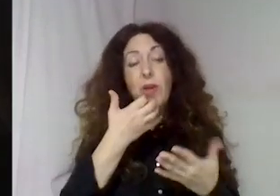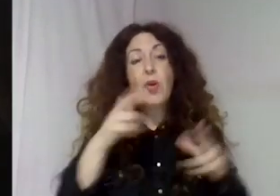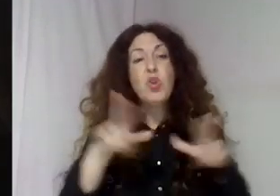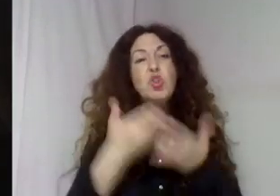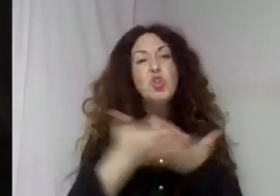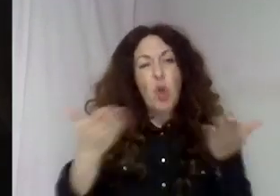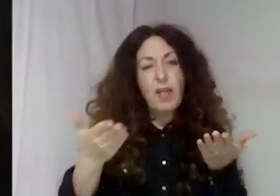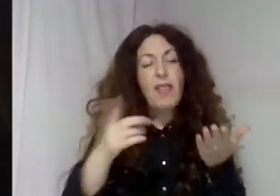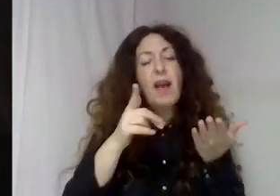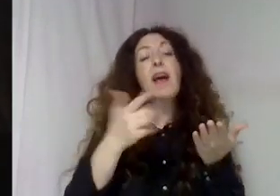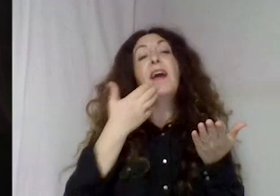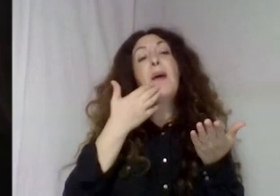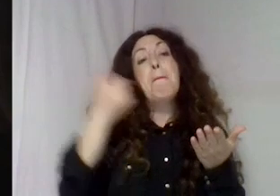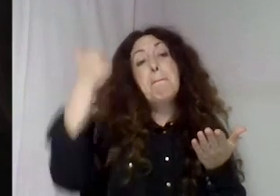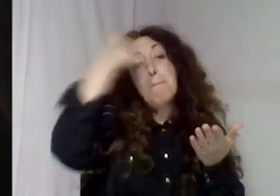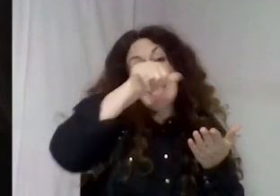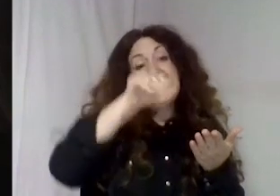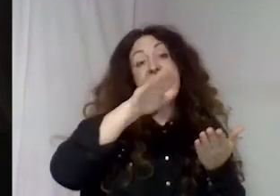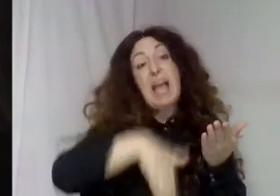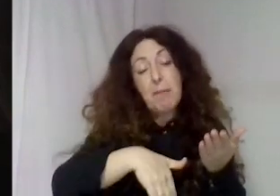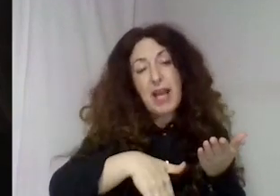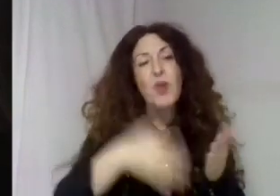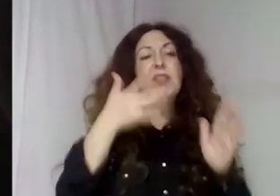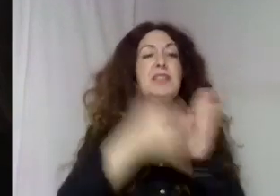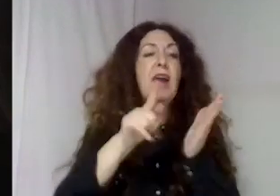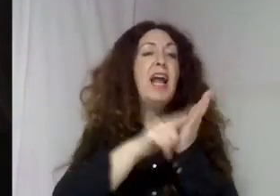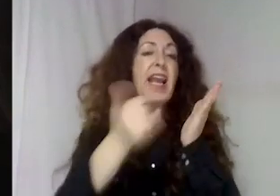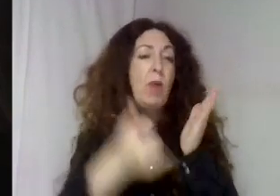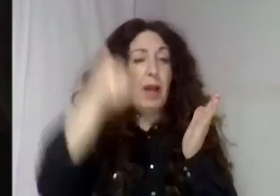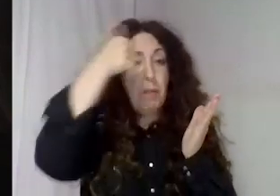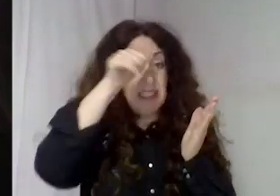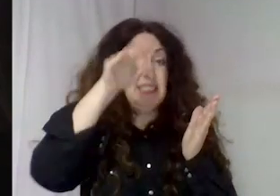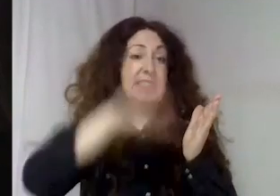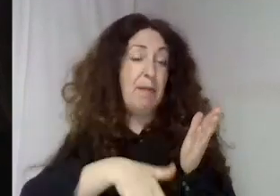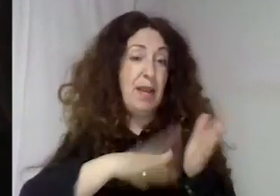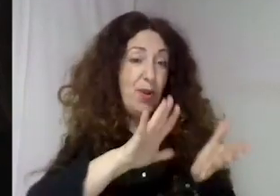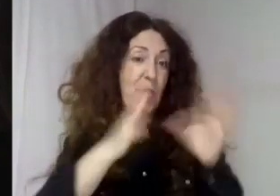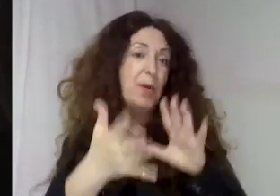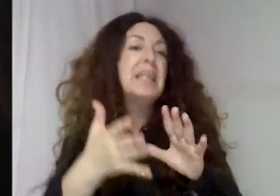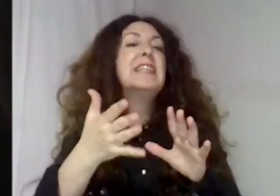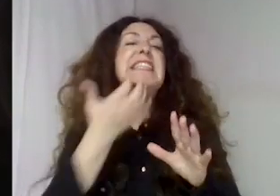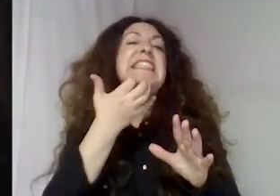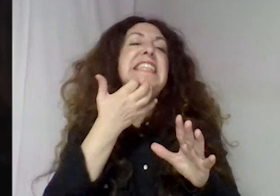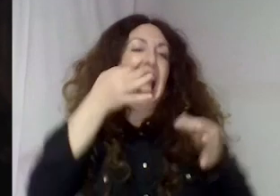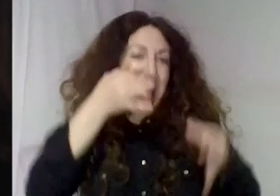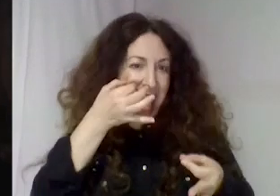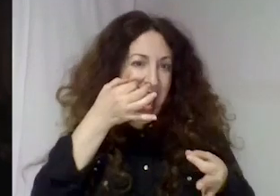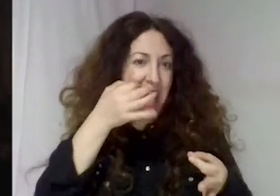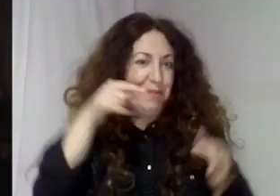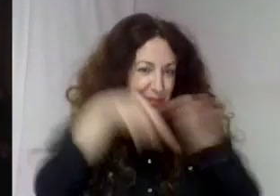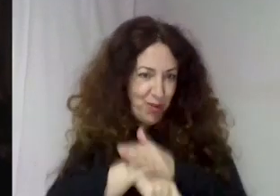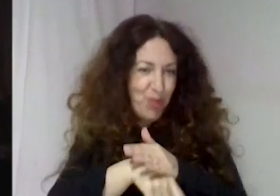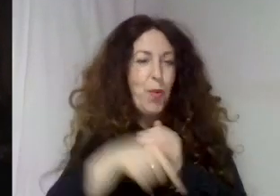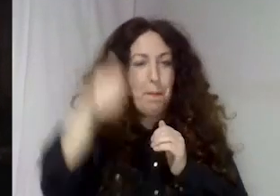seminario era incidir en lo que he dicho al principio, es decir, el creador tiene